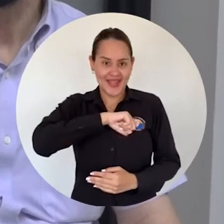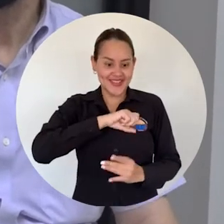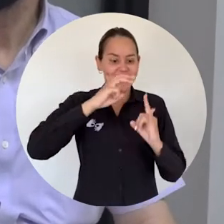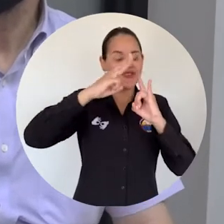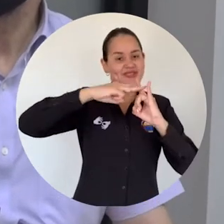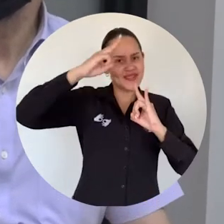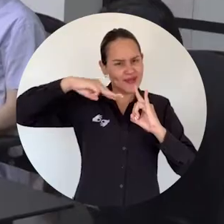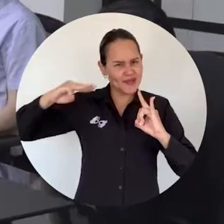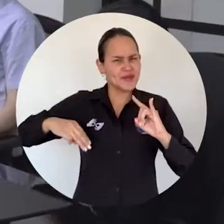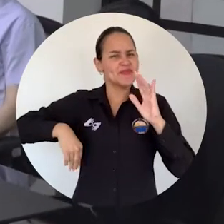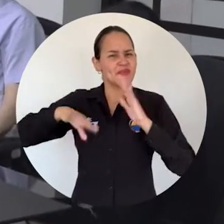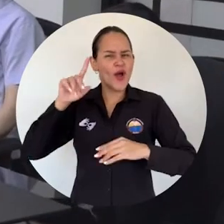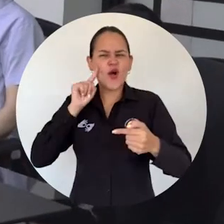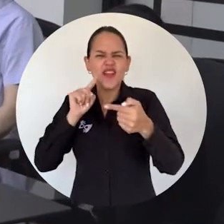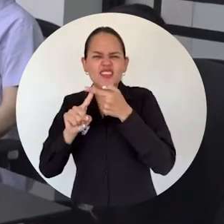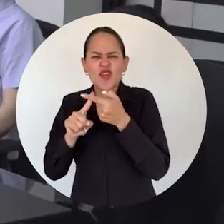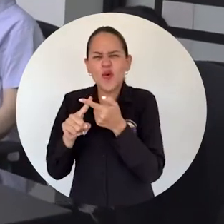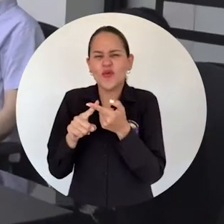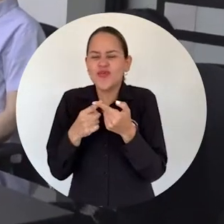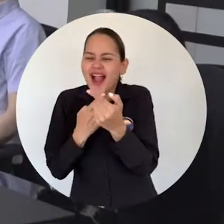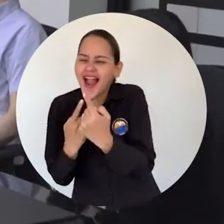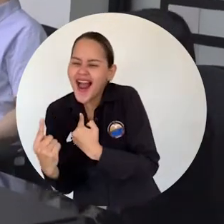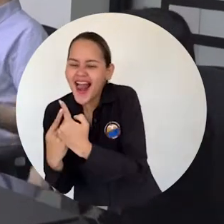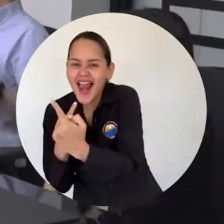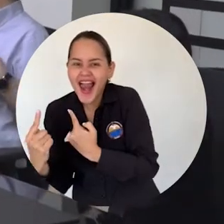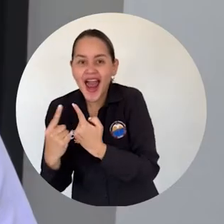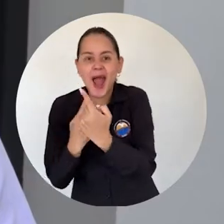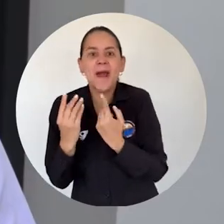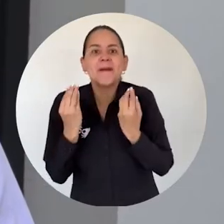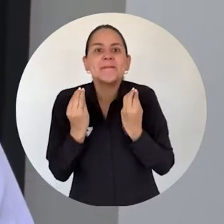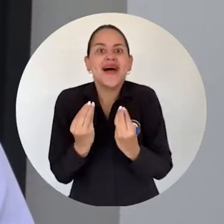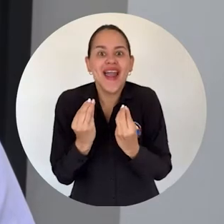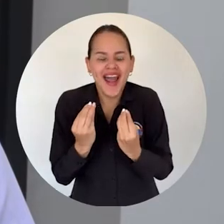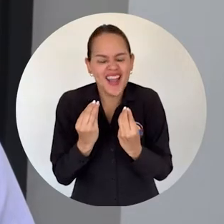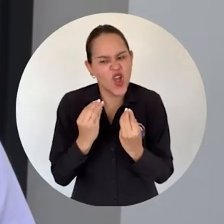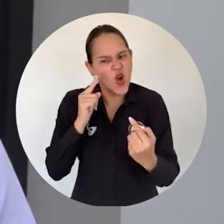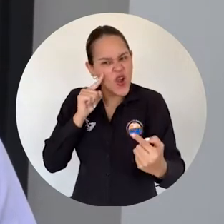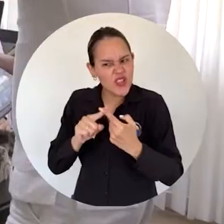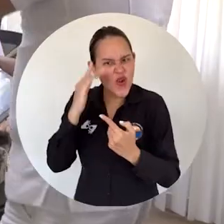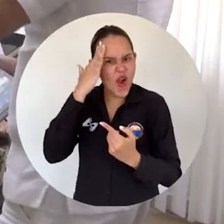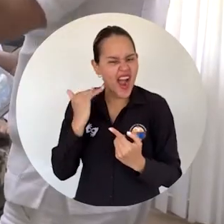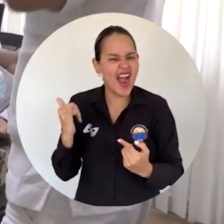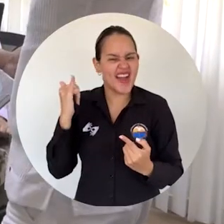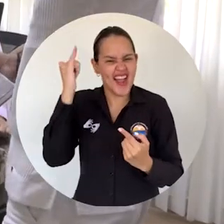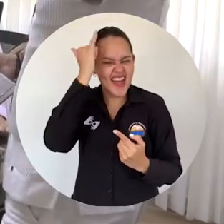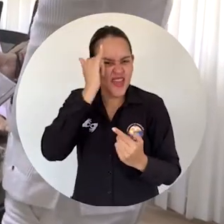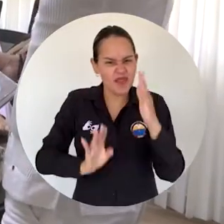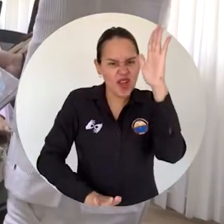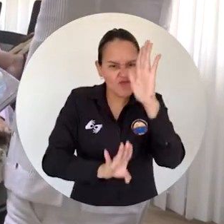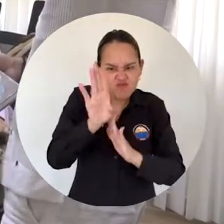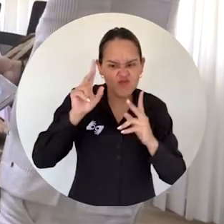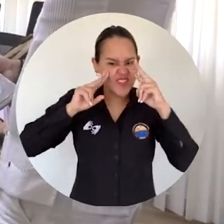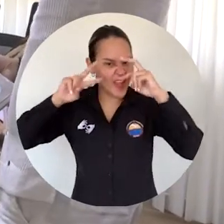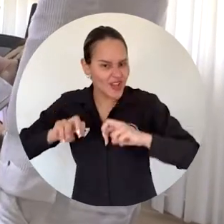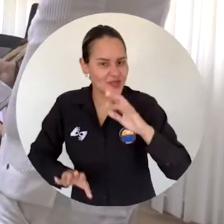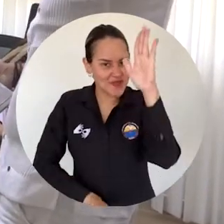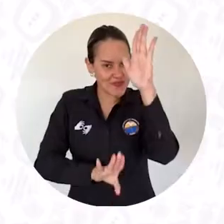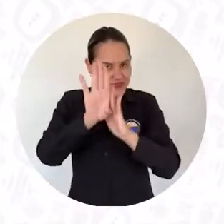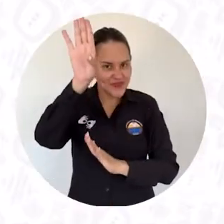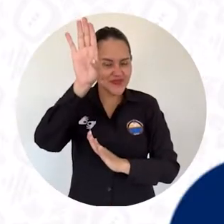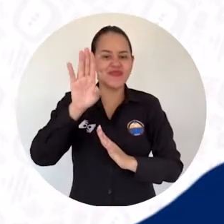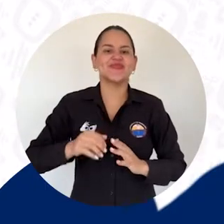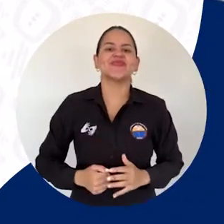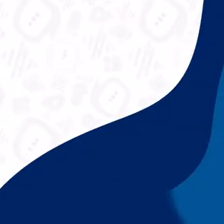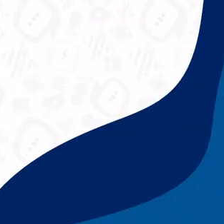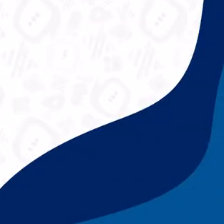adelantan diálogos para fortalecer la cooperación internacional que sigue impulsando iniciativas académicas e investigativas de ambas instituciones.